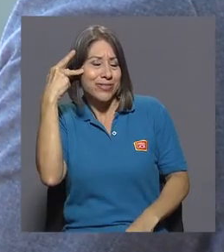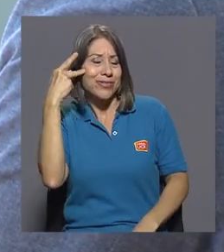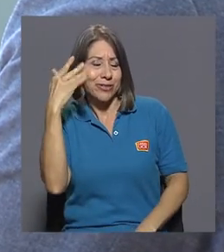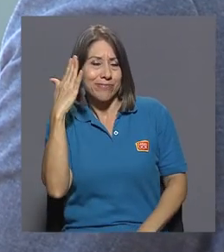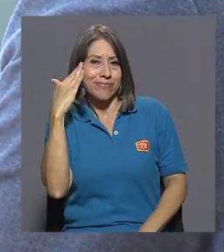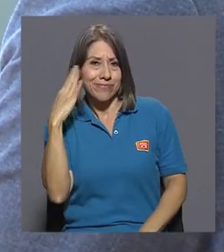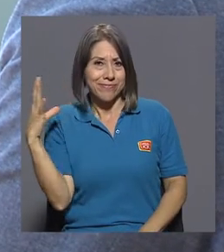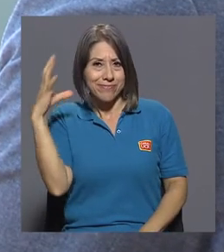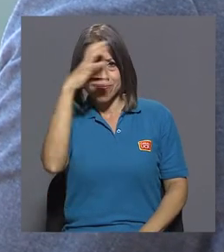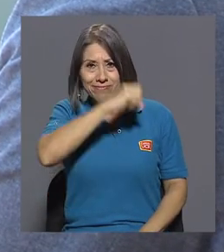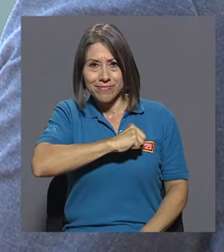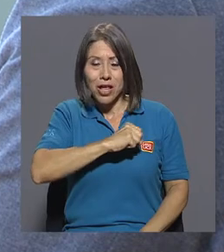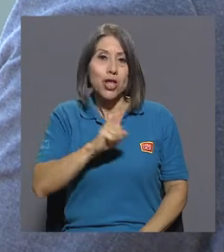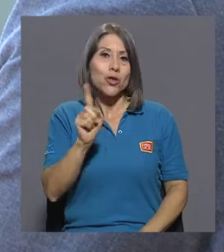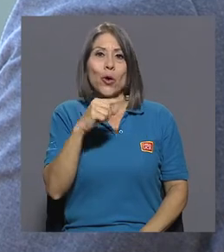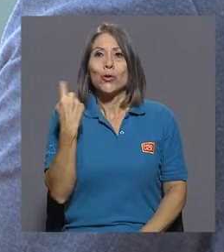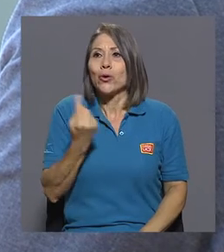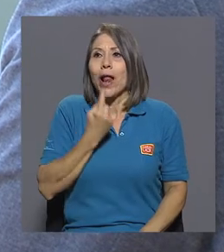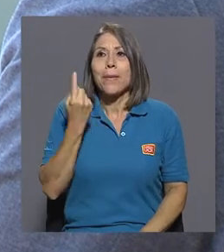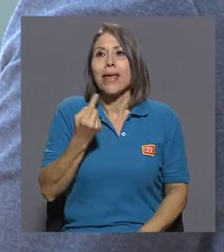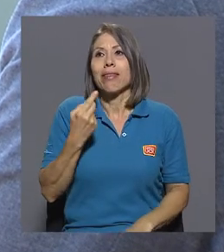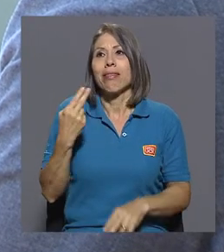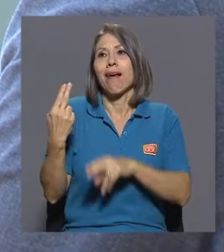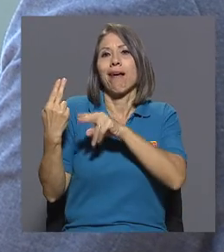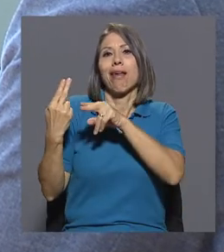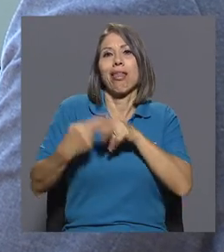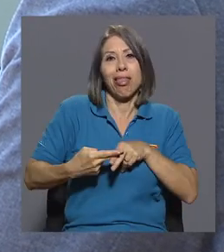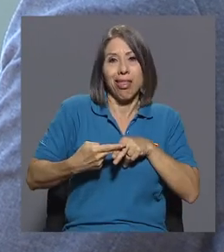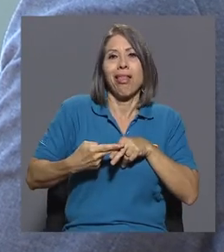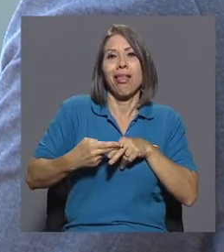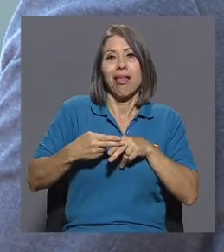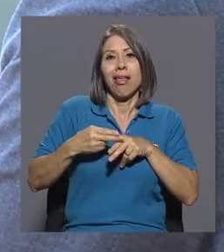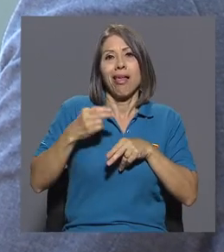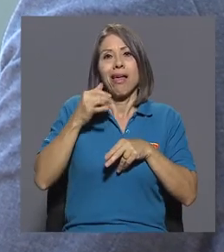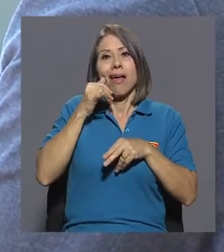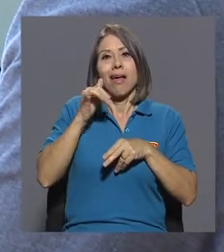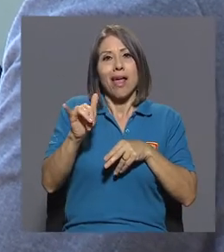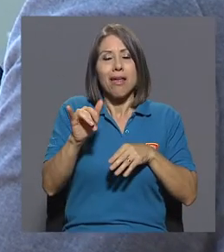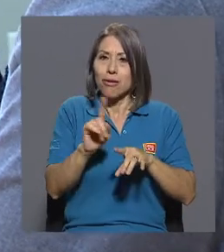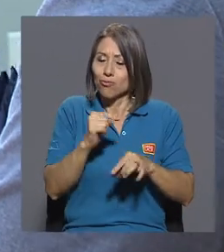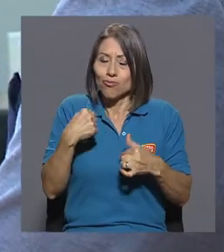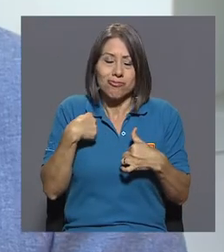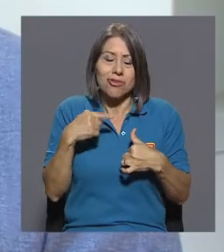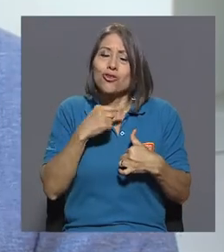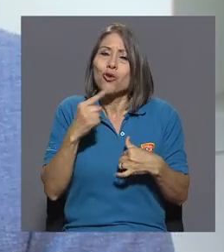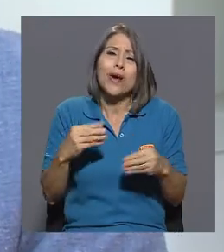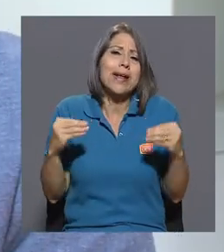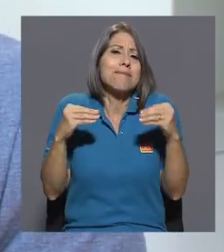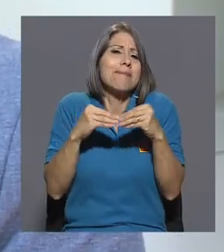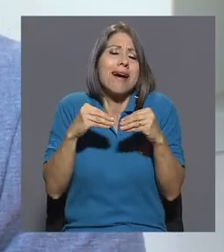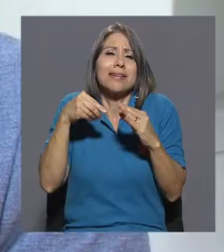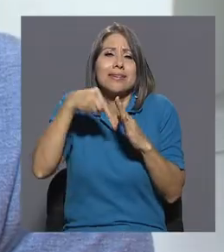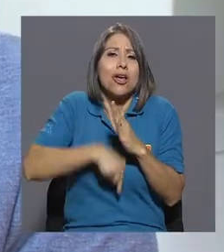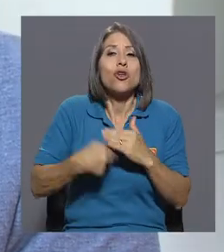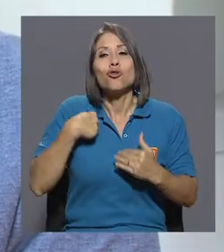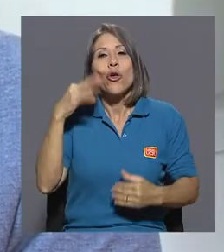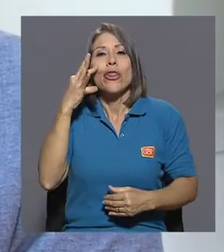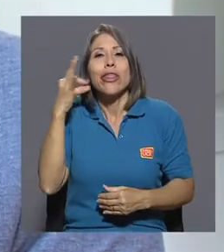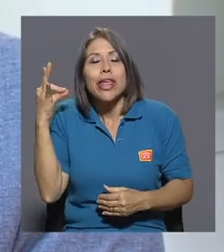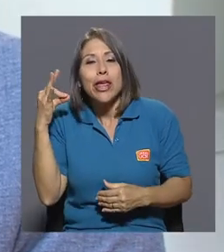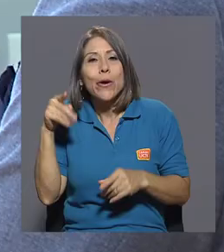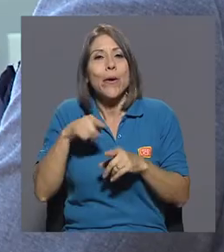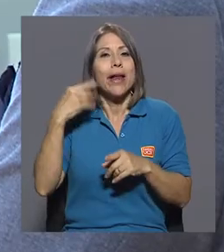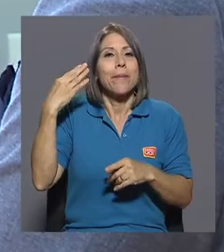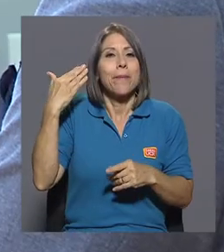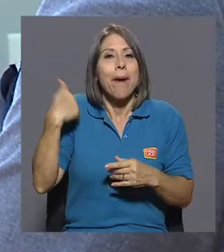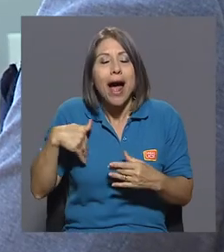no era solo este título o esta etiqueta, que yo era muchas cosas, soy tío, hermano, muchas cosas.